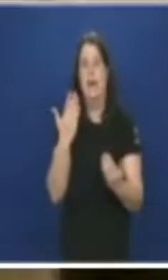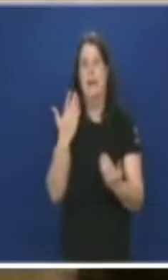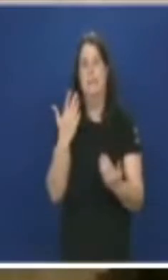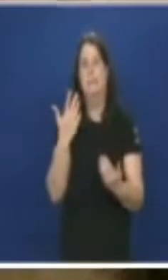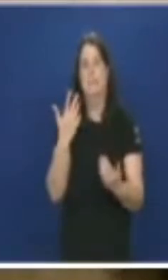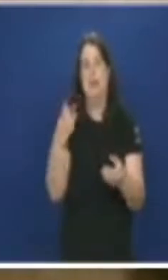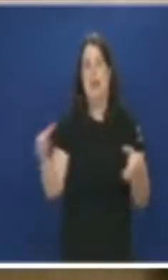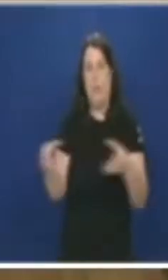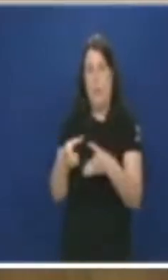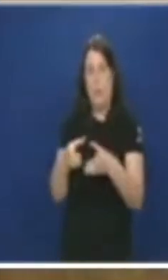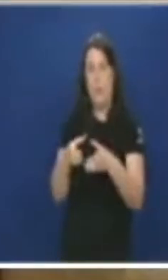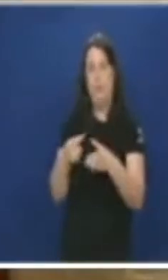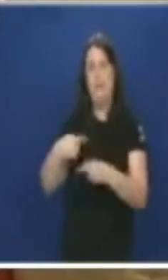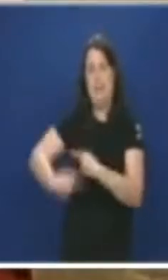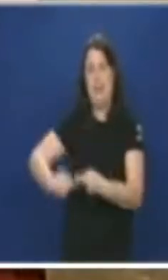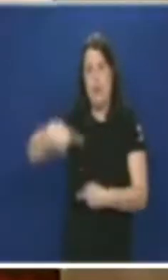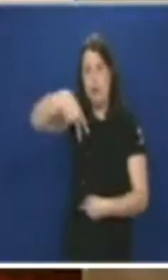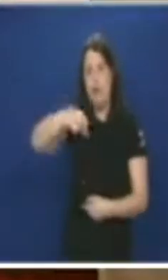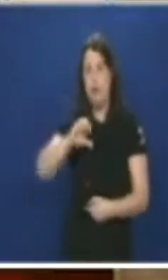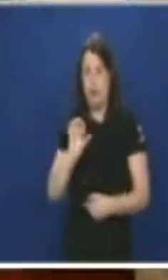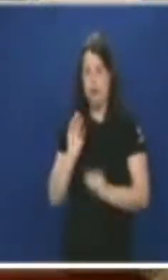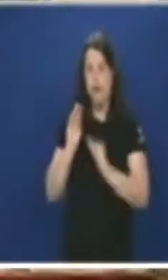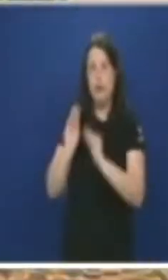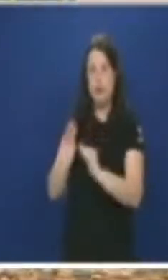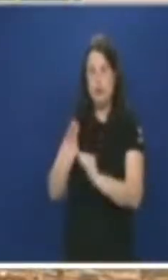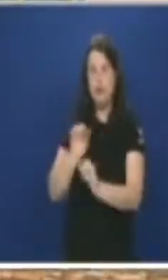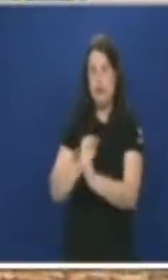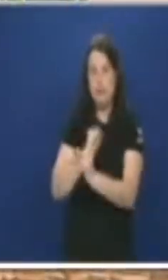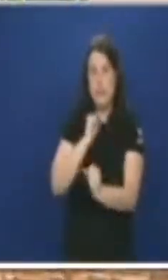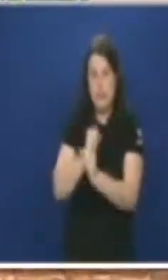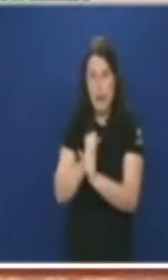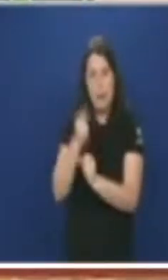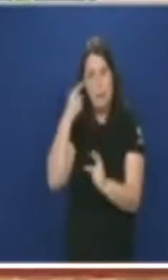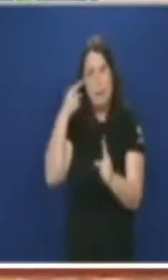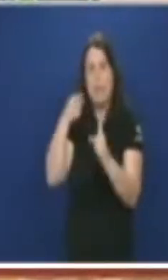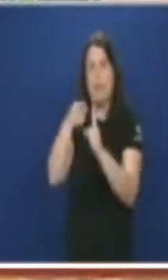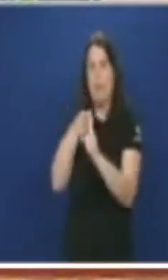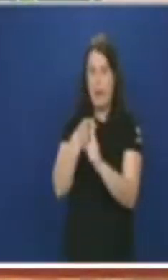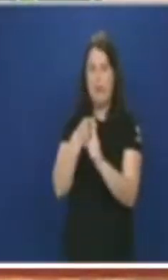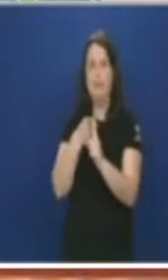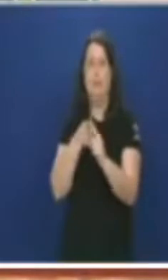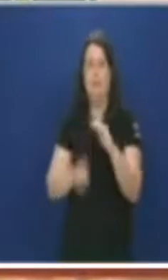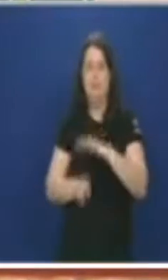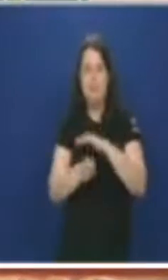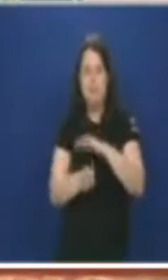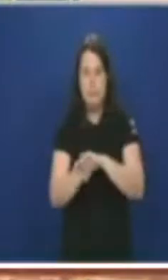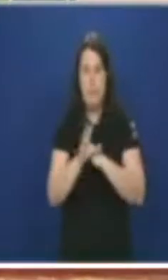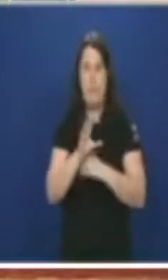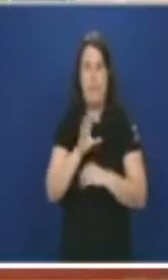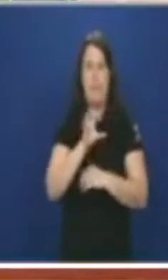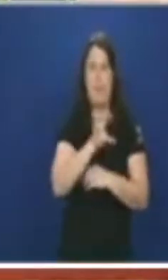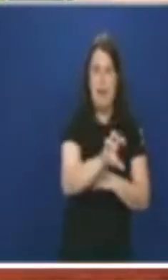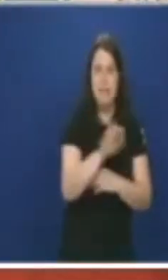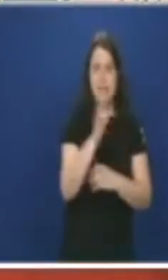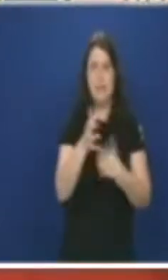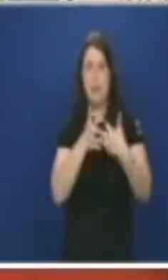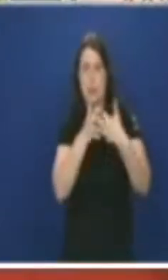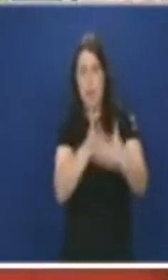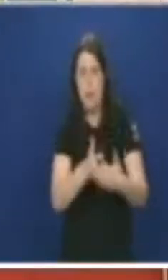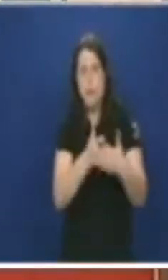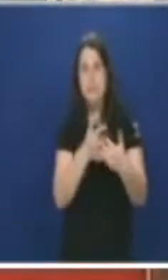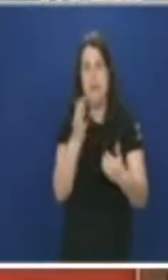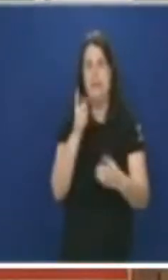NOS, o seu traballo para a vertebración do país e a súa loita e